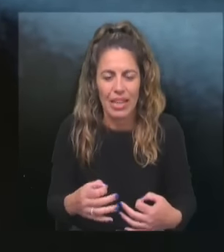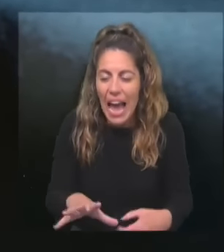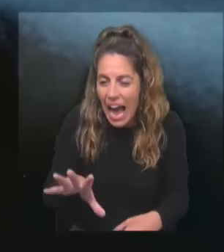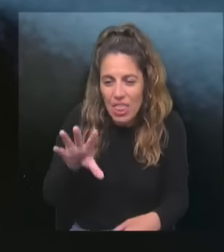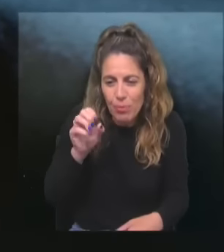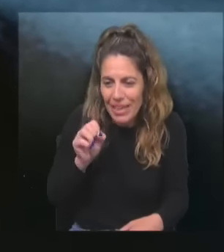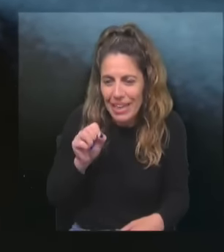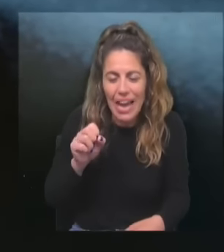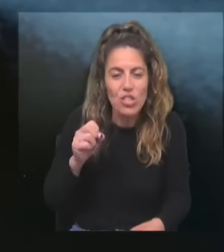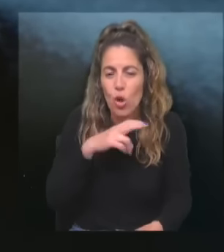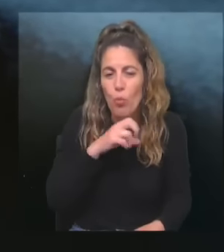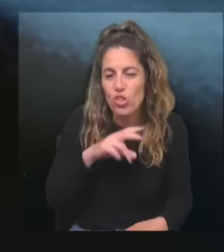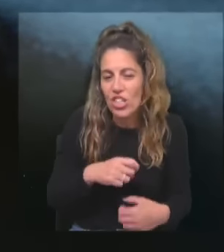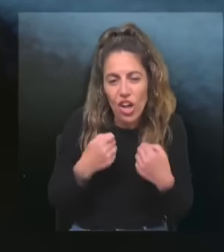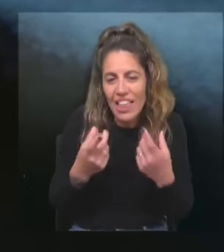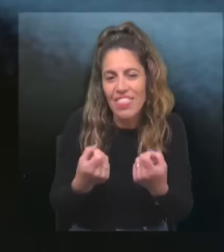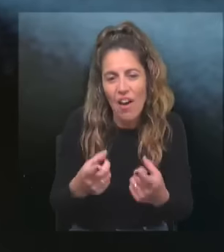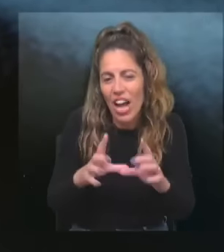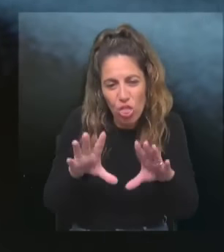admiré a esos muchachos que dejaban todo para